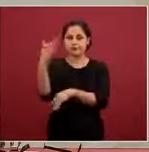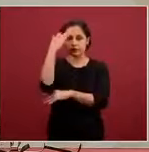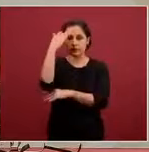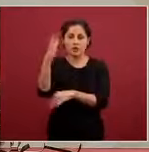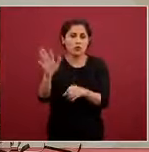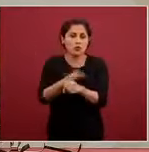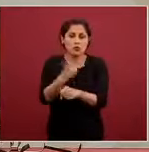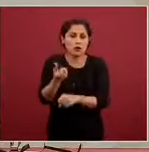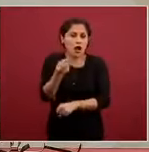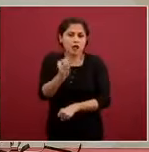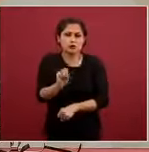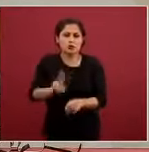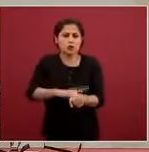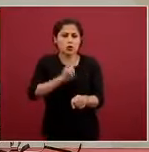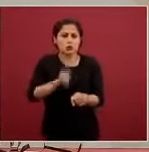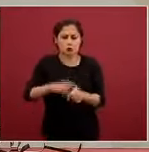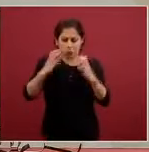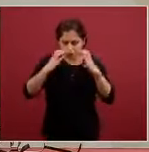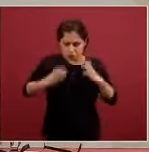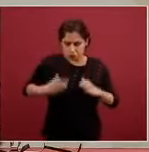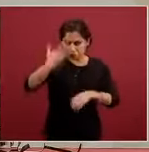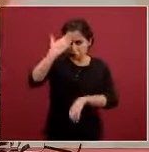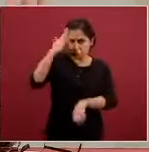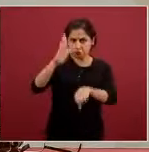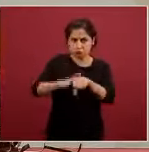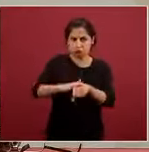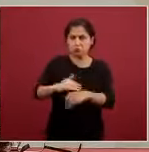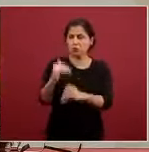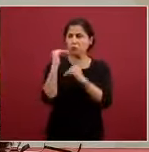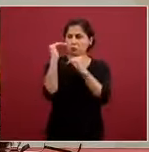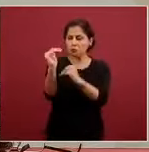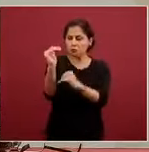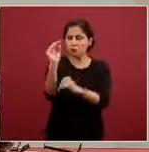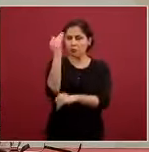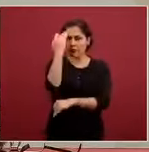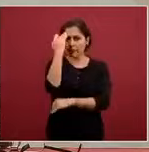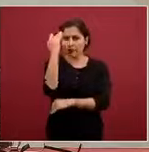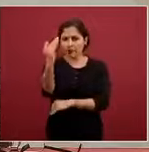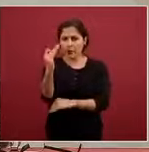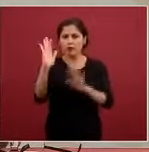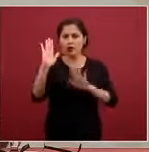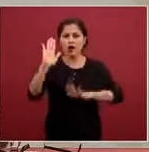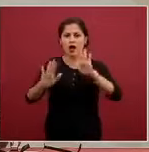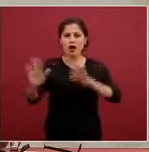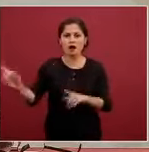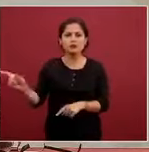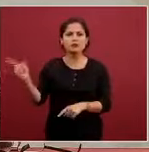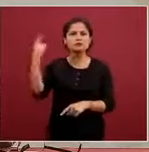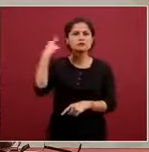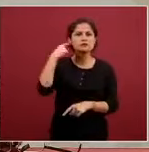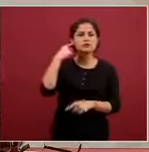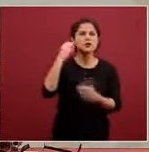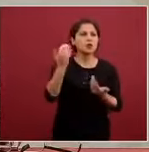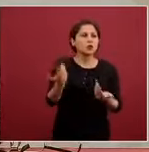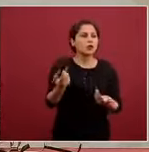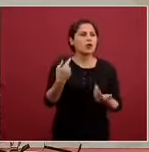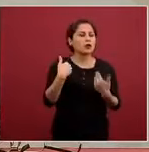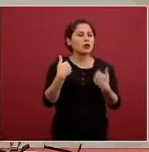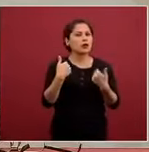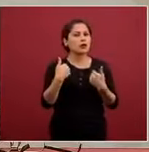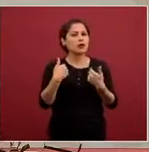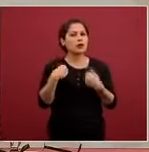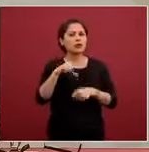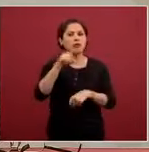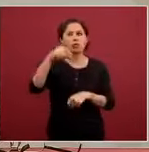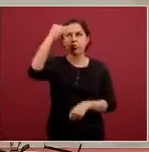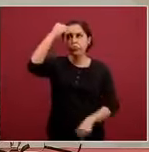individuos. Las personas, llega un momento en que se nos olvida lo que nos dijeron, hay quien se le olvida lo que le dijeron en la mañana, pero hay quien se le olvida lo de